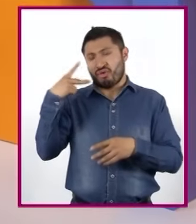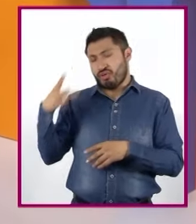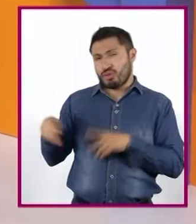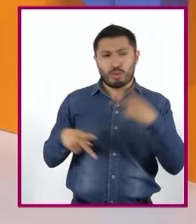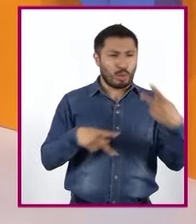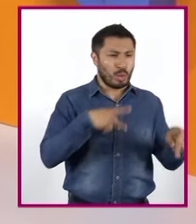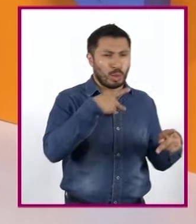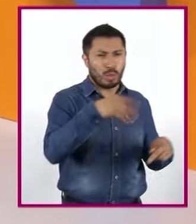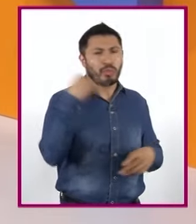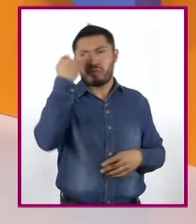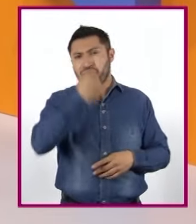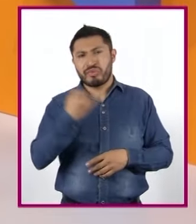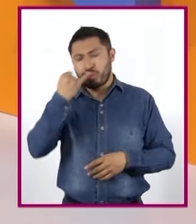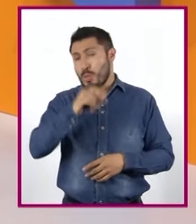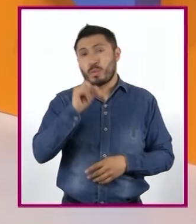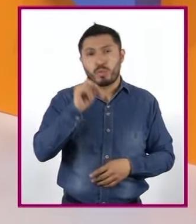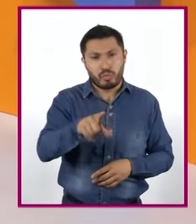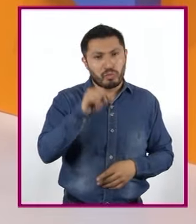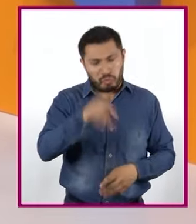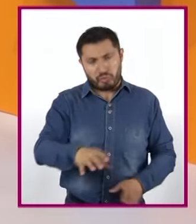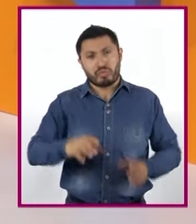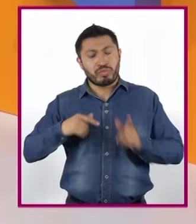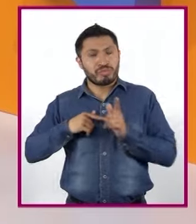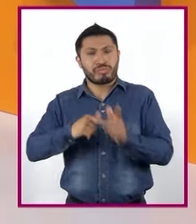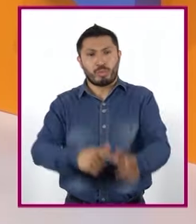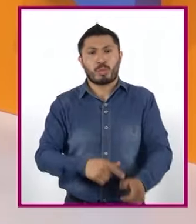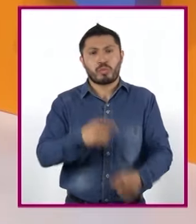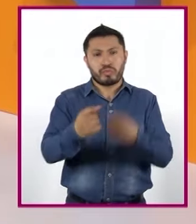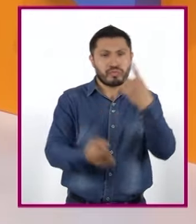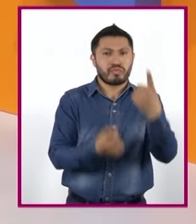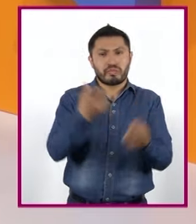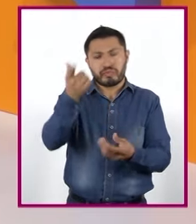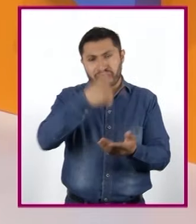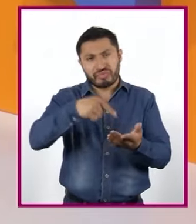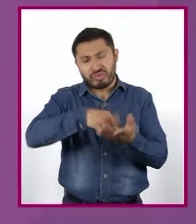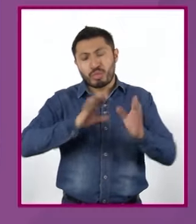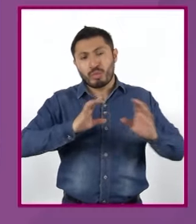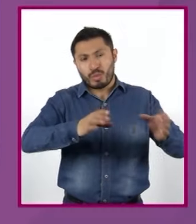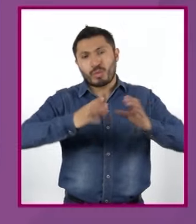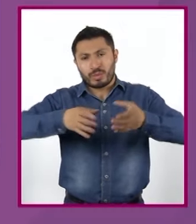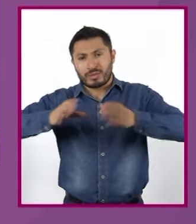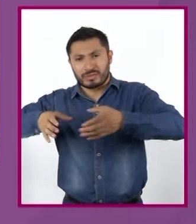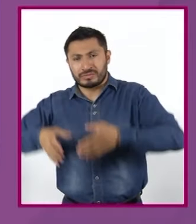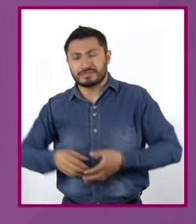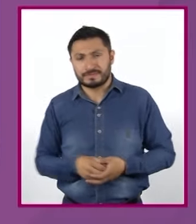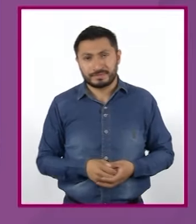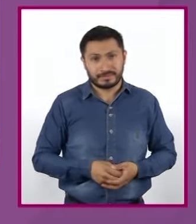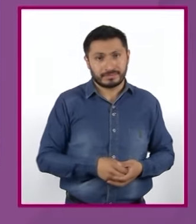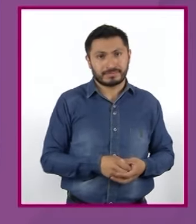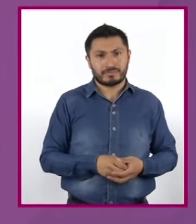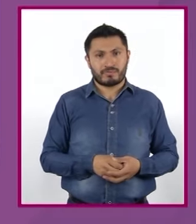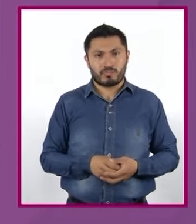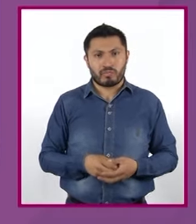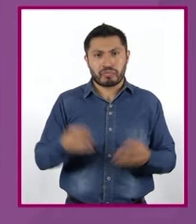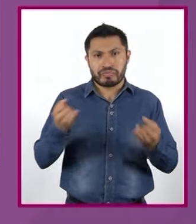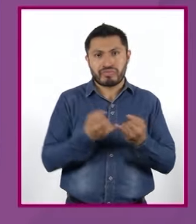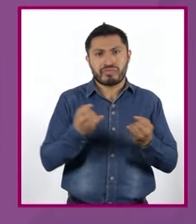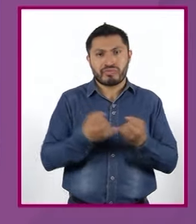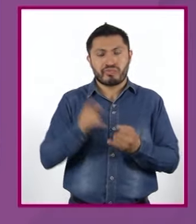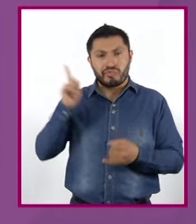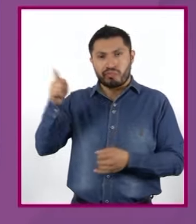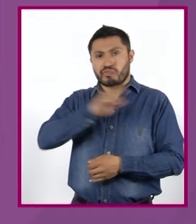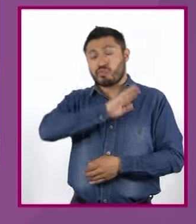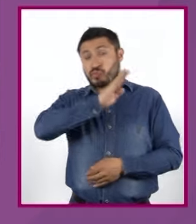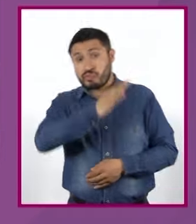cuales afortunadamente se han conservado en ciertas comunidades. Incluso en España, el